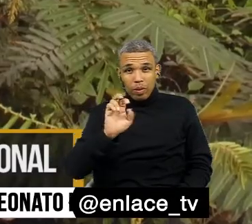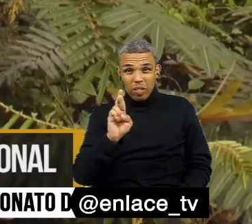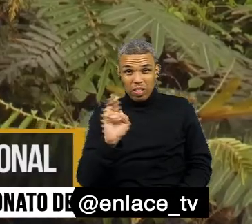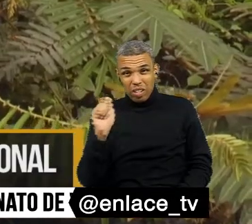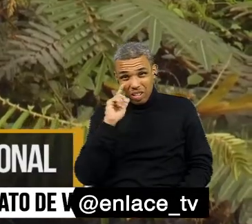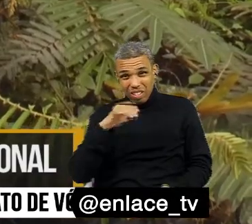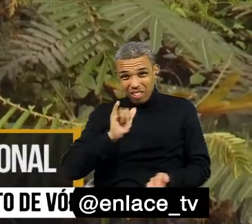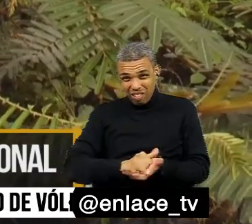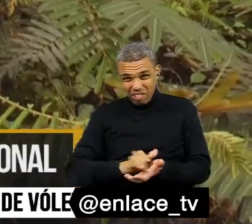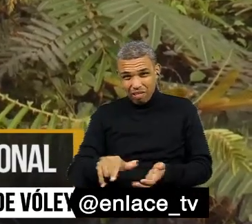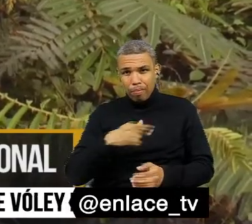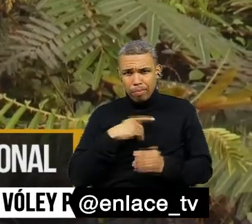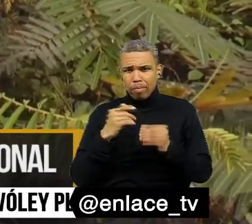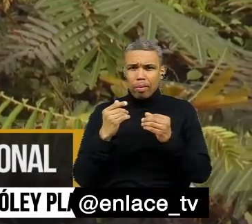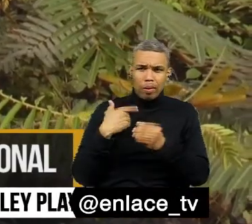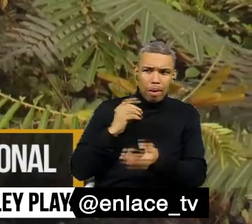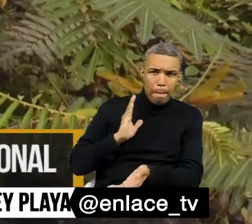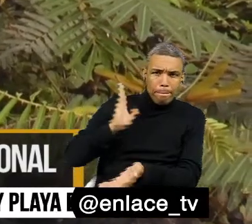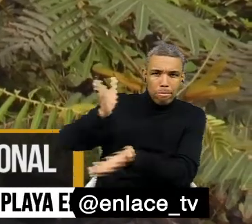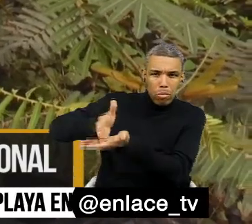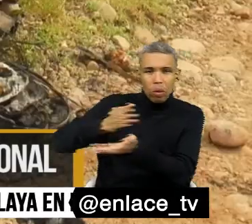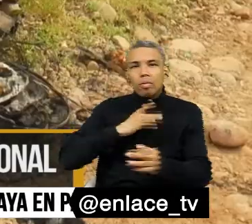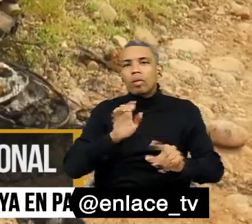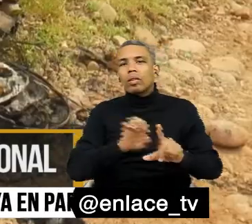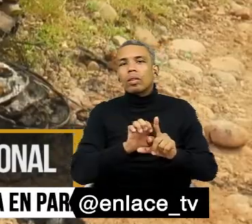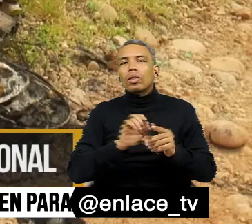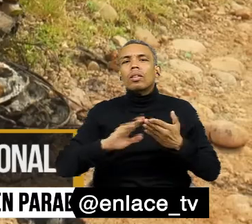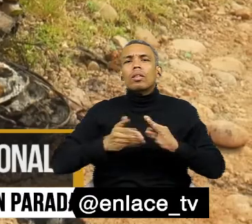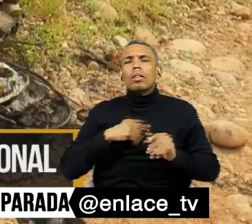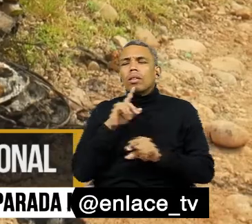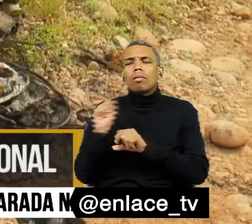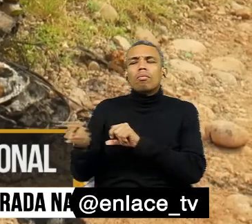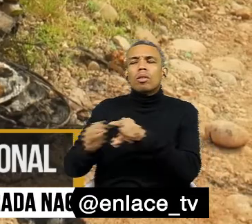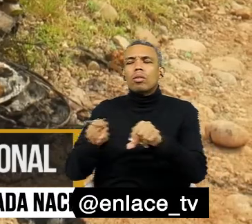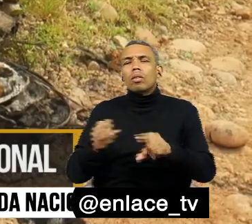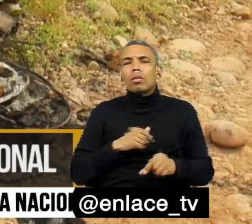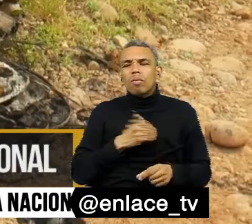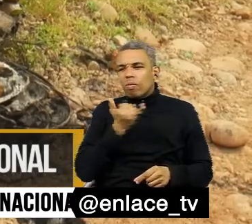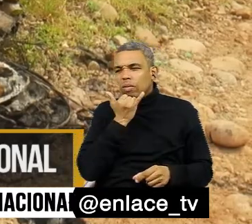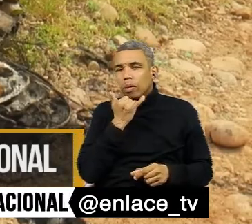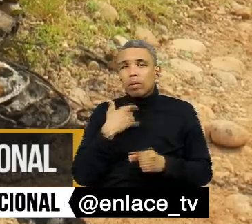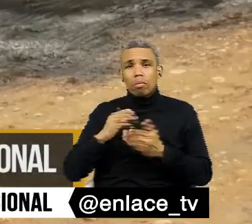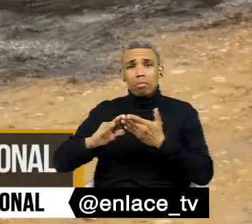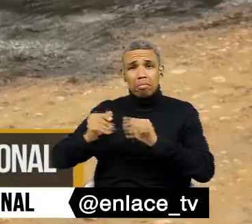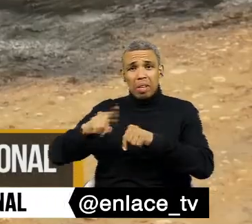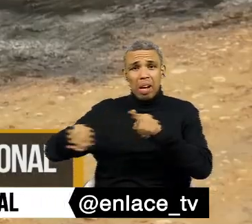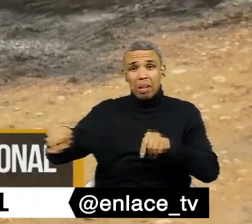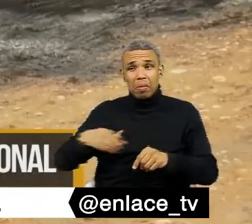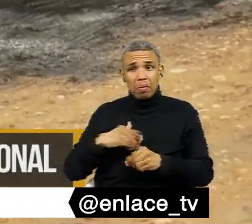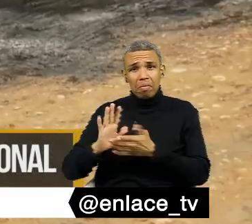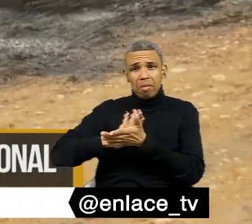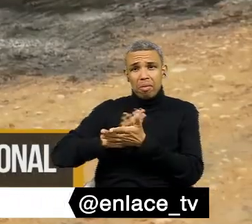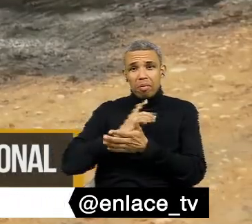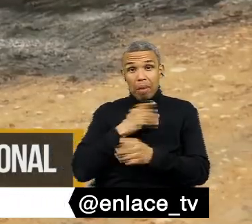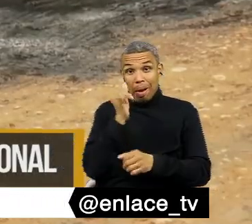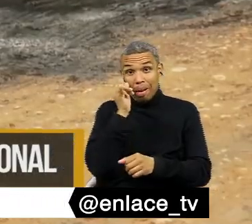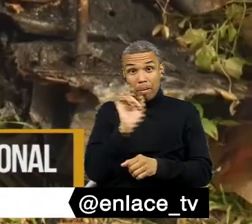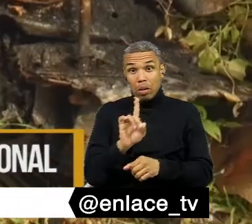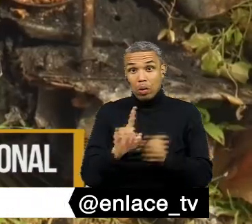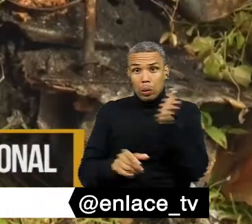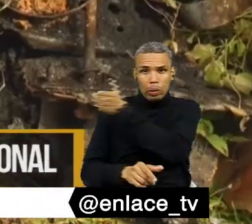con los habitantes aledaños al sector, manifestaron fuera de cámaras por seguridad que constantemente en esta zona varios son los vehículos